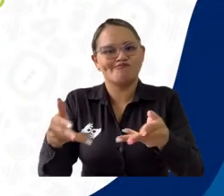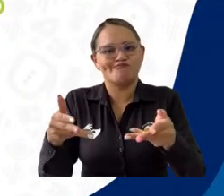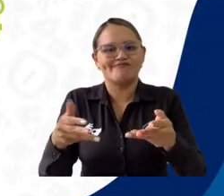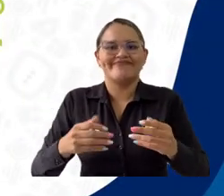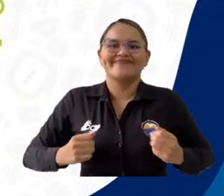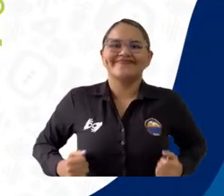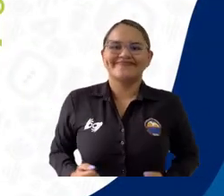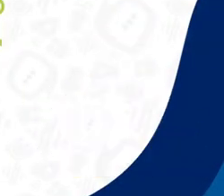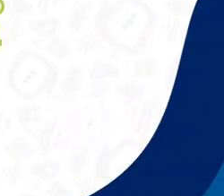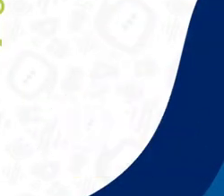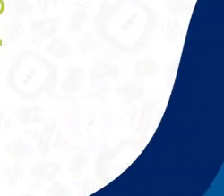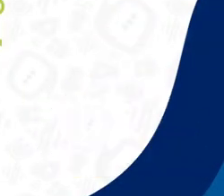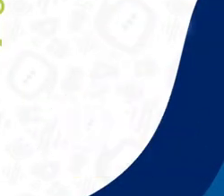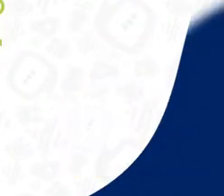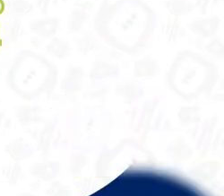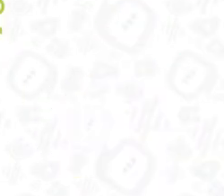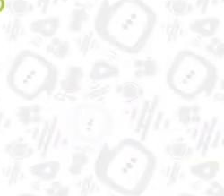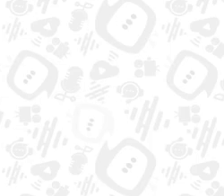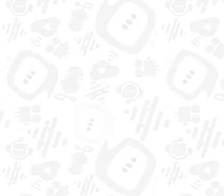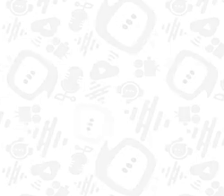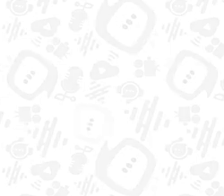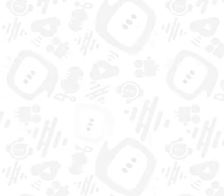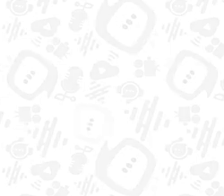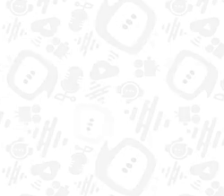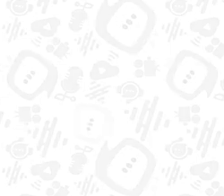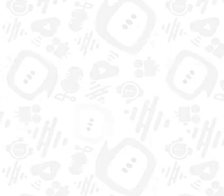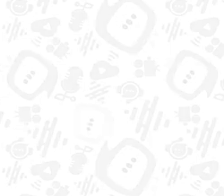Aún más incluyente e innovadora.